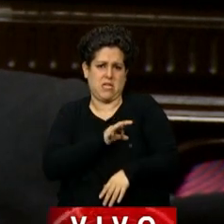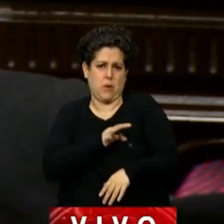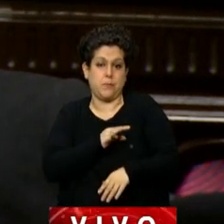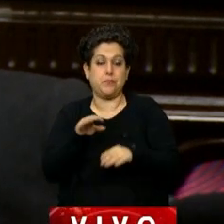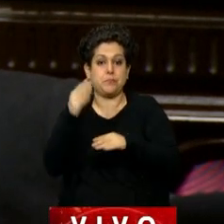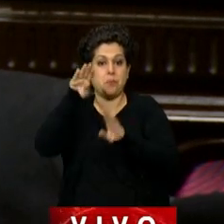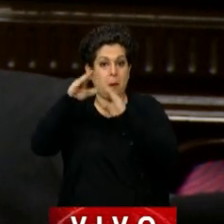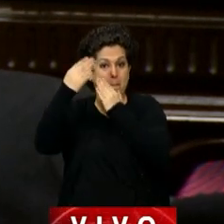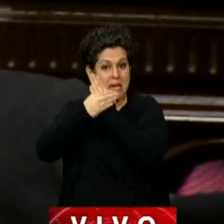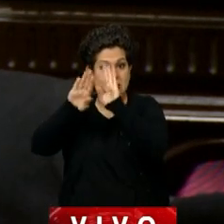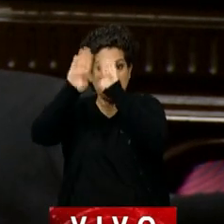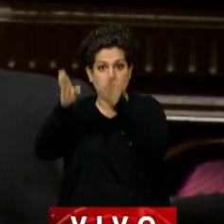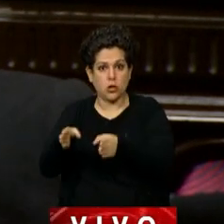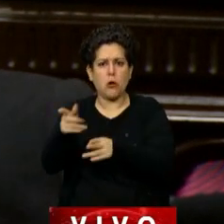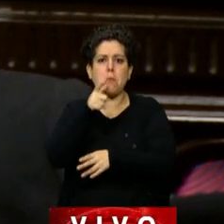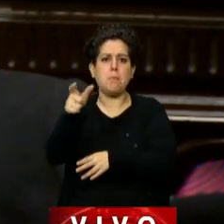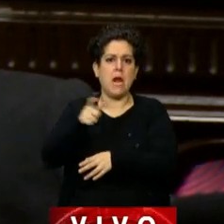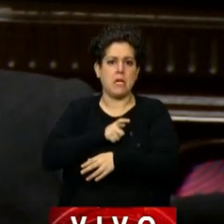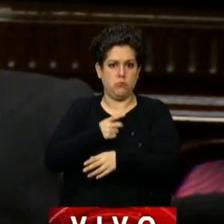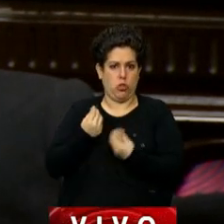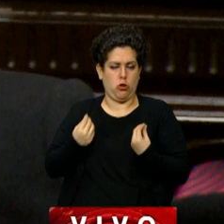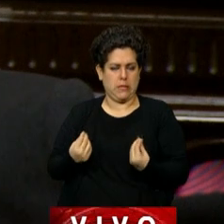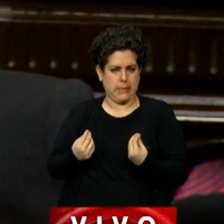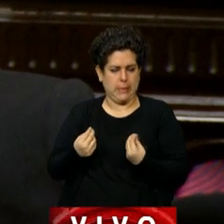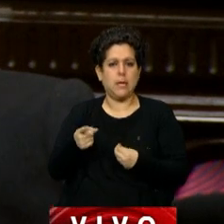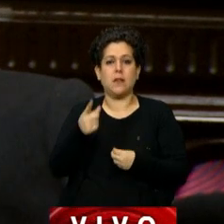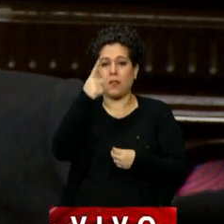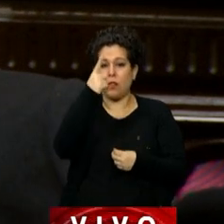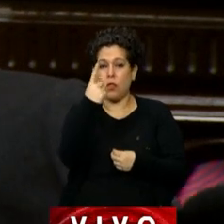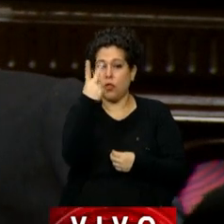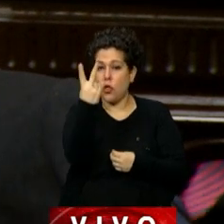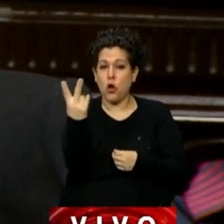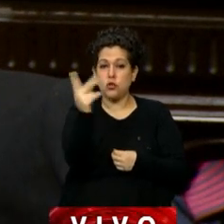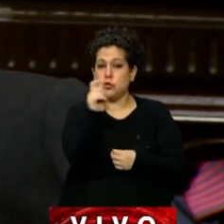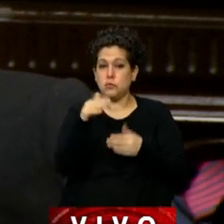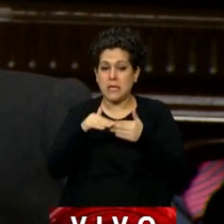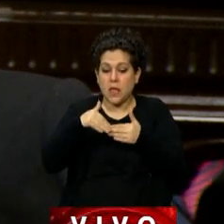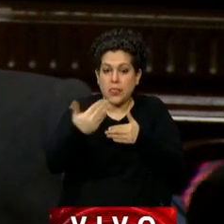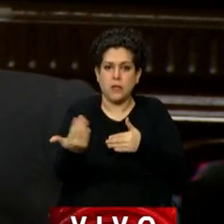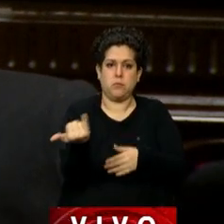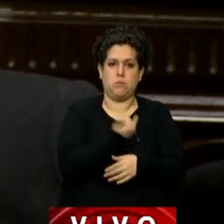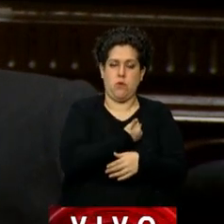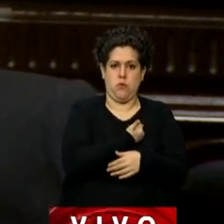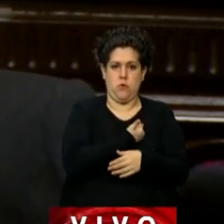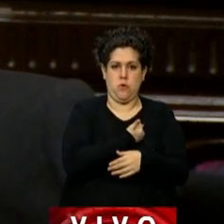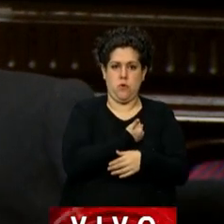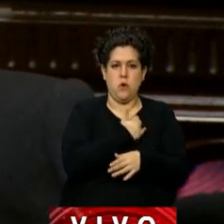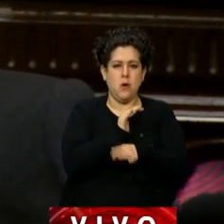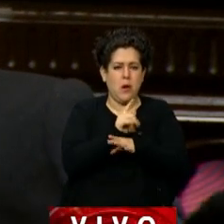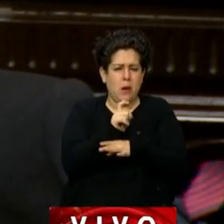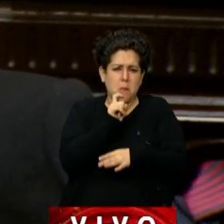de Desarrollo Social me contestó, señor presidente, a los 2 meses,